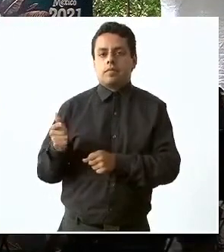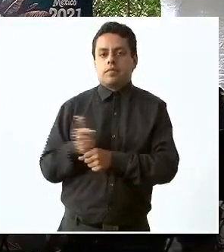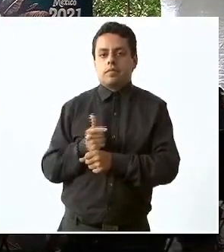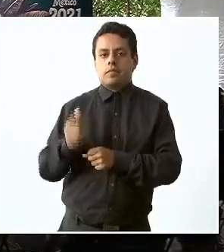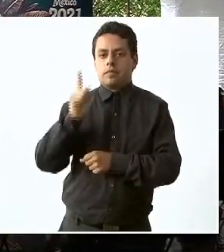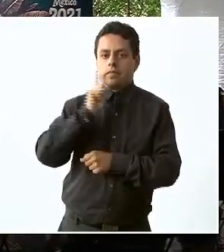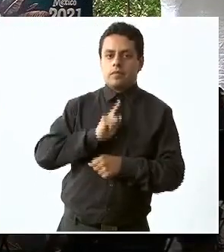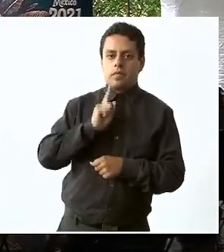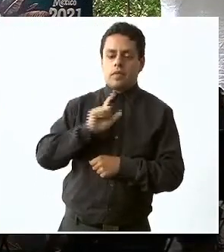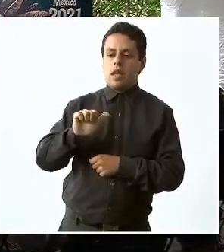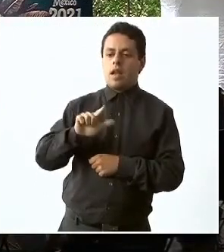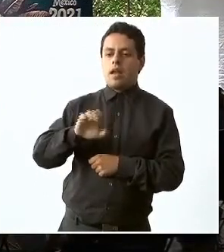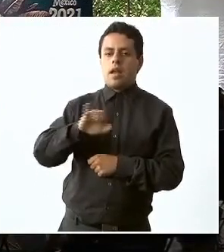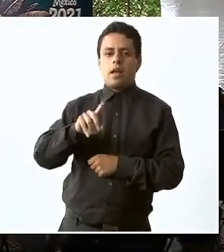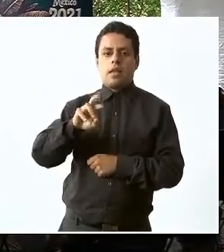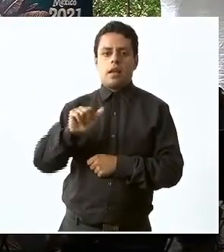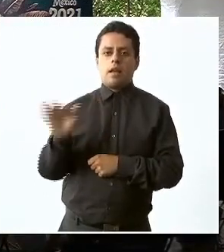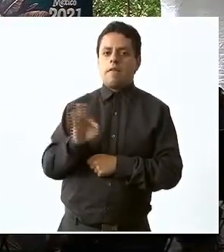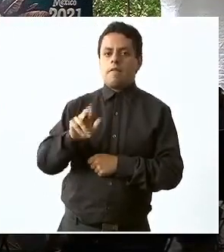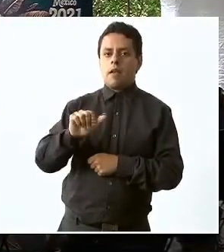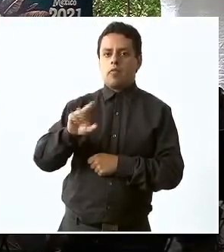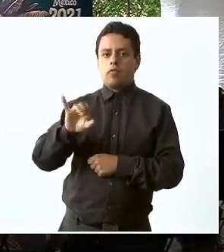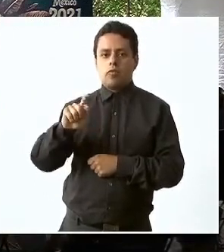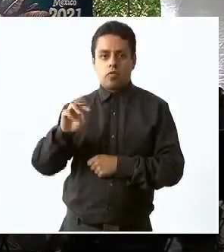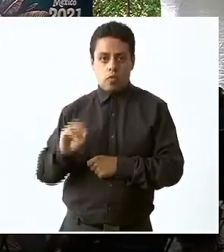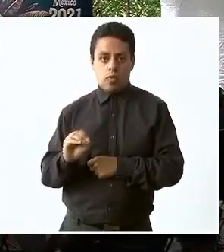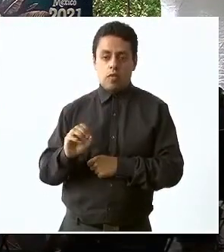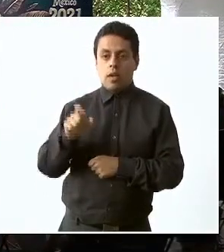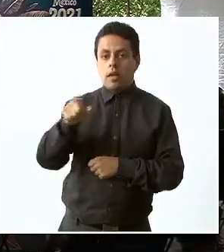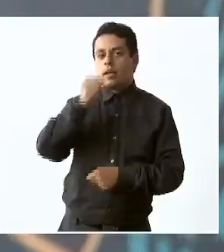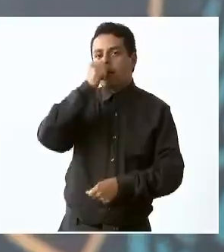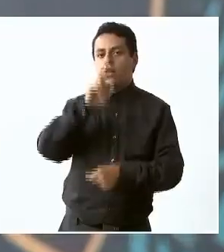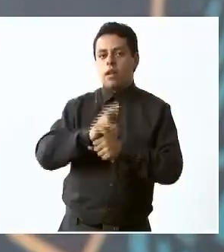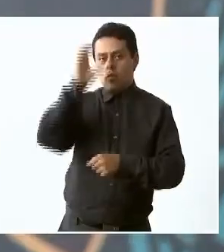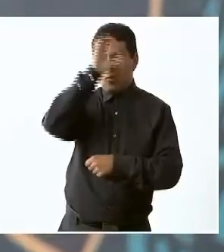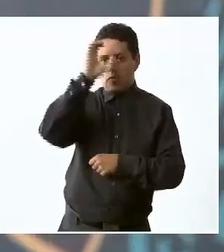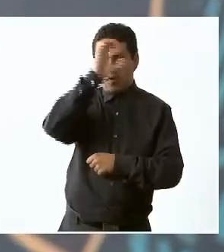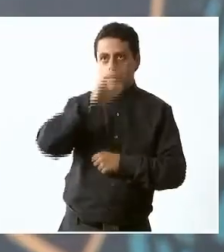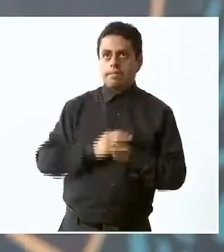Licenciada Alejandra Fraustro Guerrero, secretaria de Cultura.